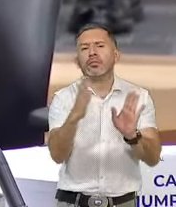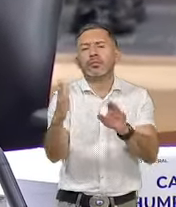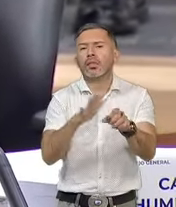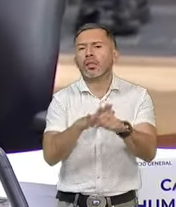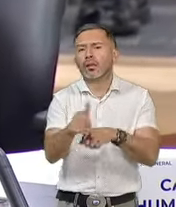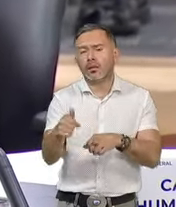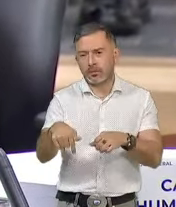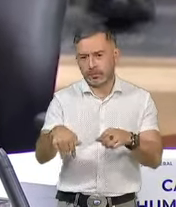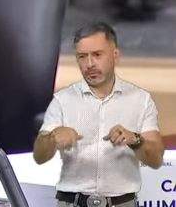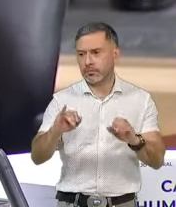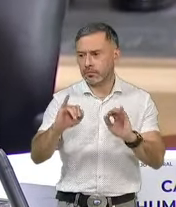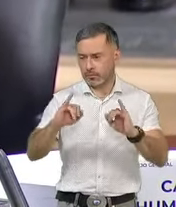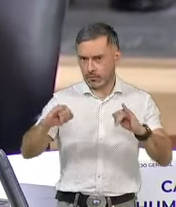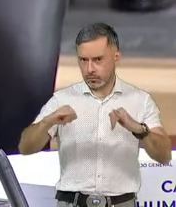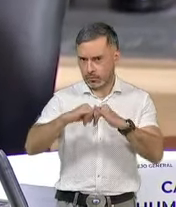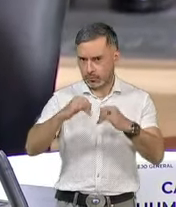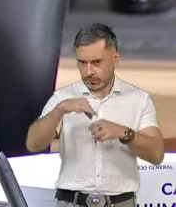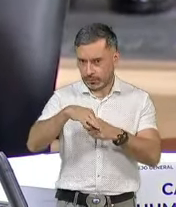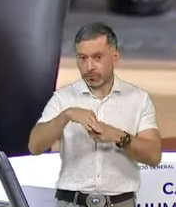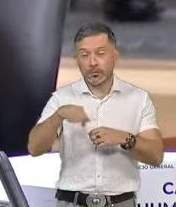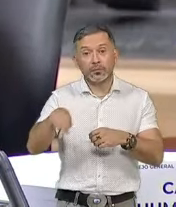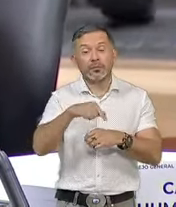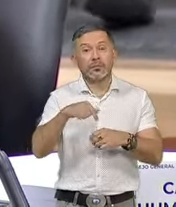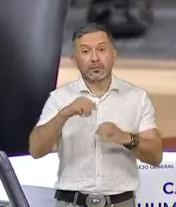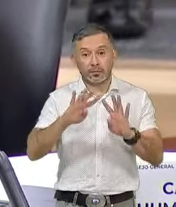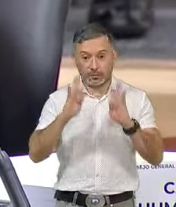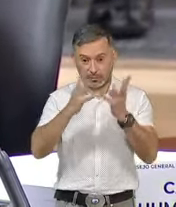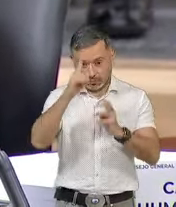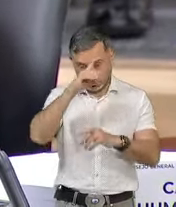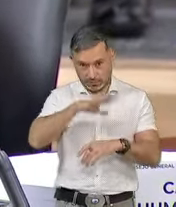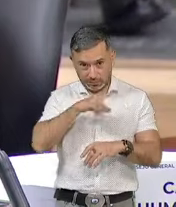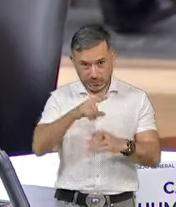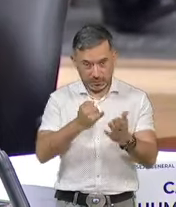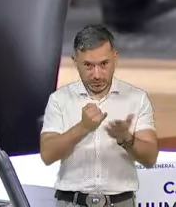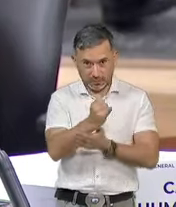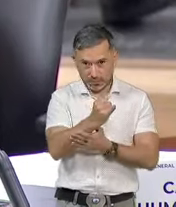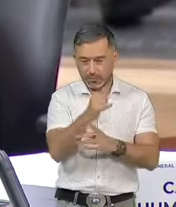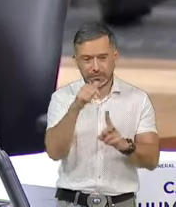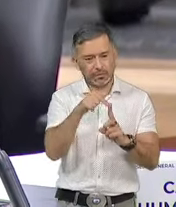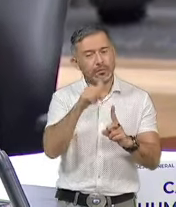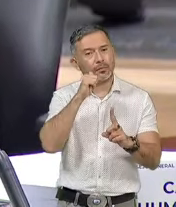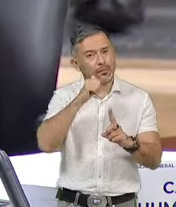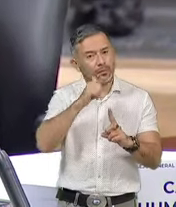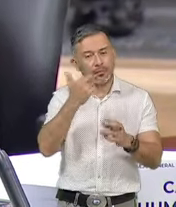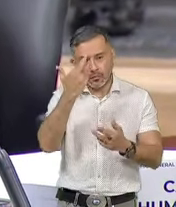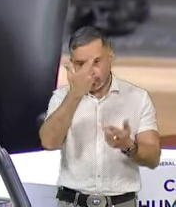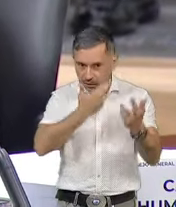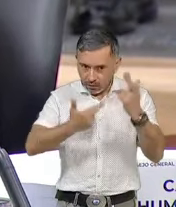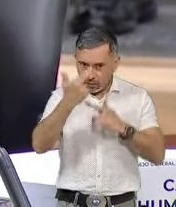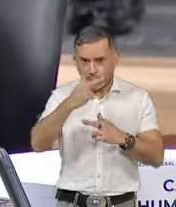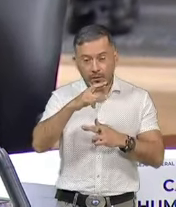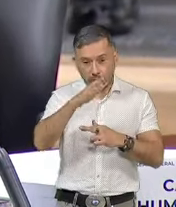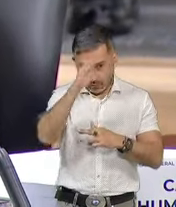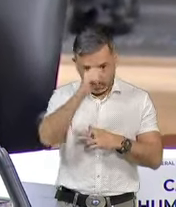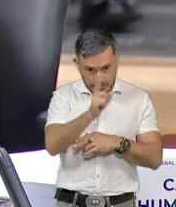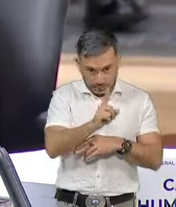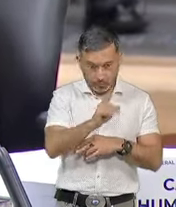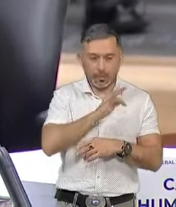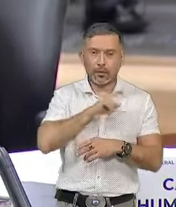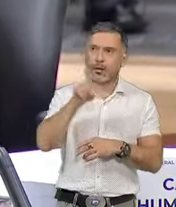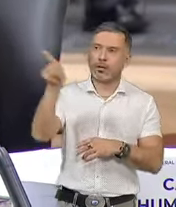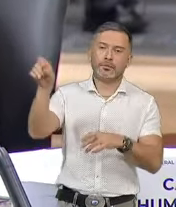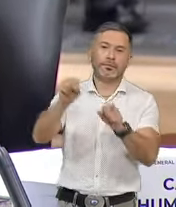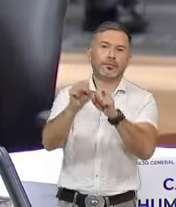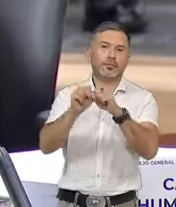electoral y que todas las decisiones que toma Este consejo general son sujetas a revisión y a impugnación de la sala superior siempre y